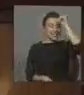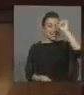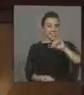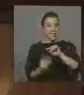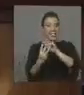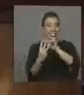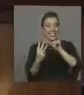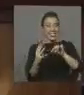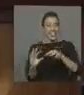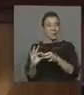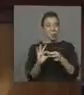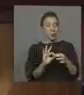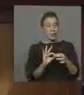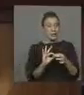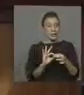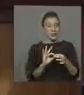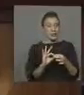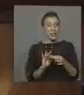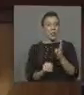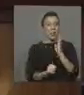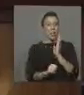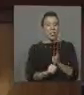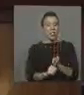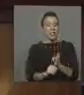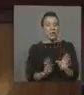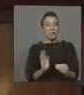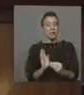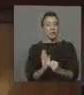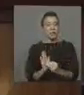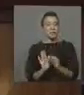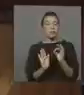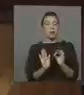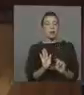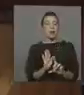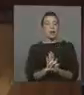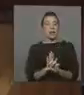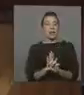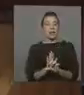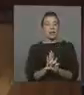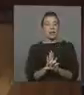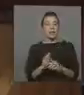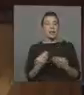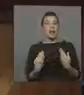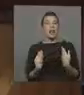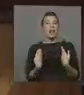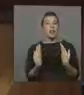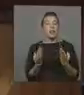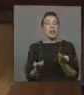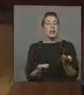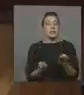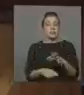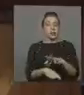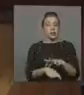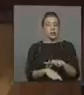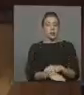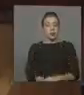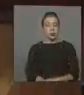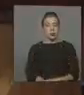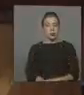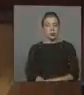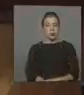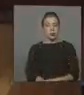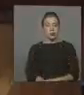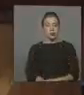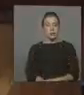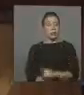los 3 casos indicados, debe consagrarse como una legítima prestación de salud. Si no